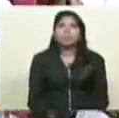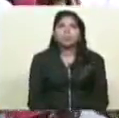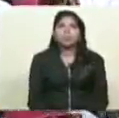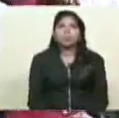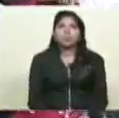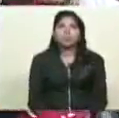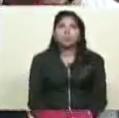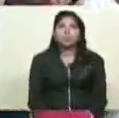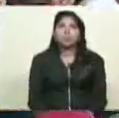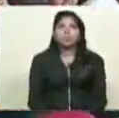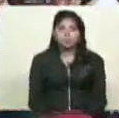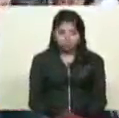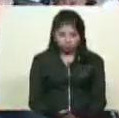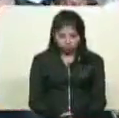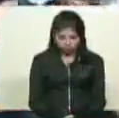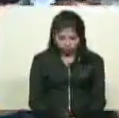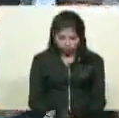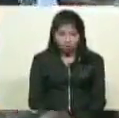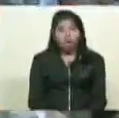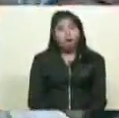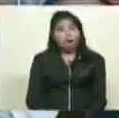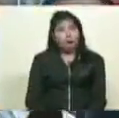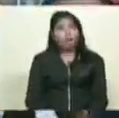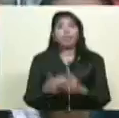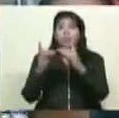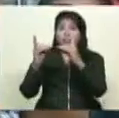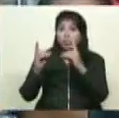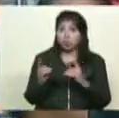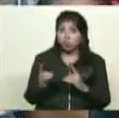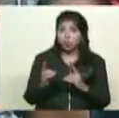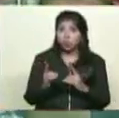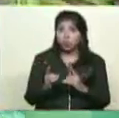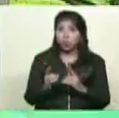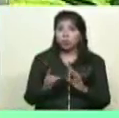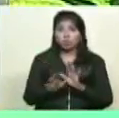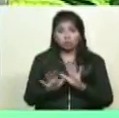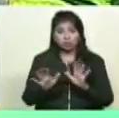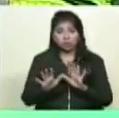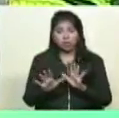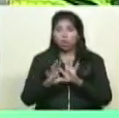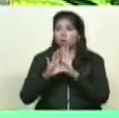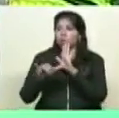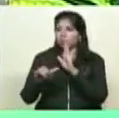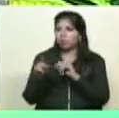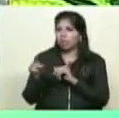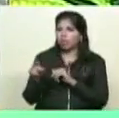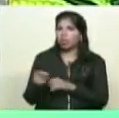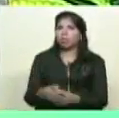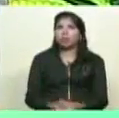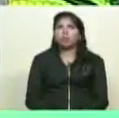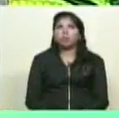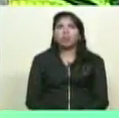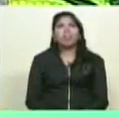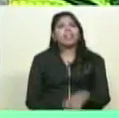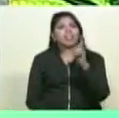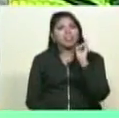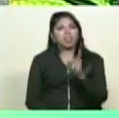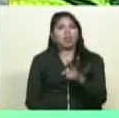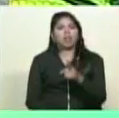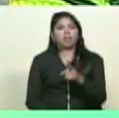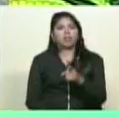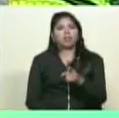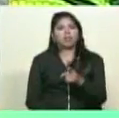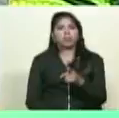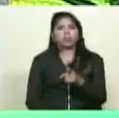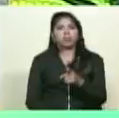Bueno, hemos tomado decisiones en tiempo real. La Asamblea Nacional Constituyente debe responder al concepto